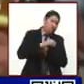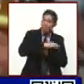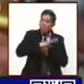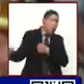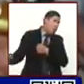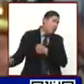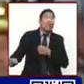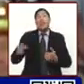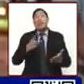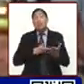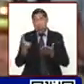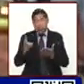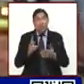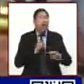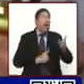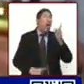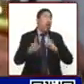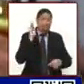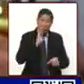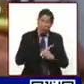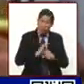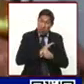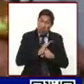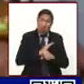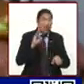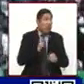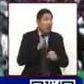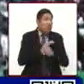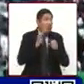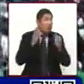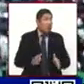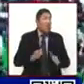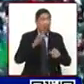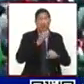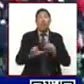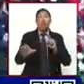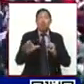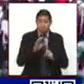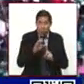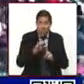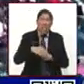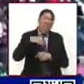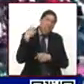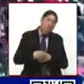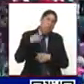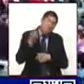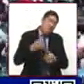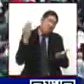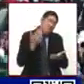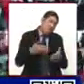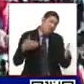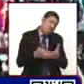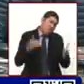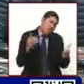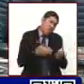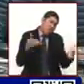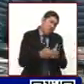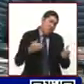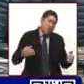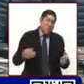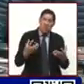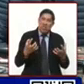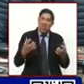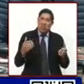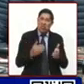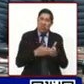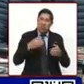Y evidentemente también algunos ministerios, como la ministra de Culturas, que siempre ha estado saboteando los congresos, no vamos a perdonar